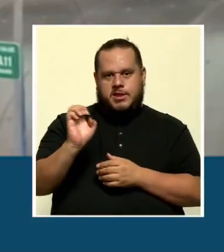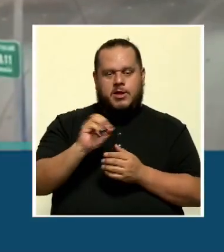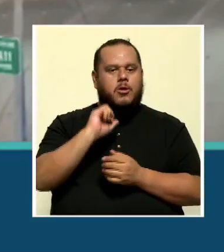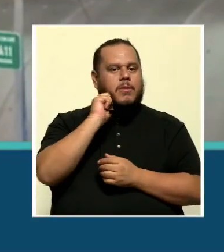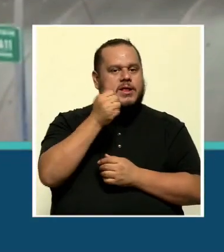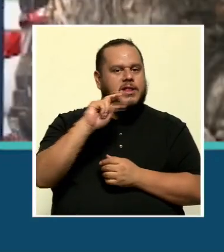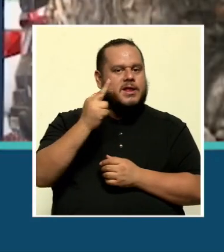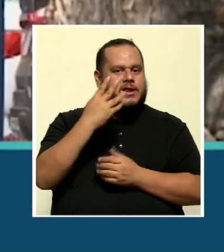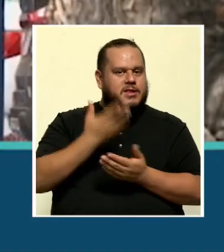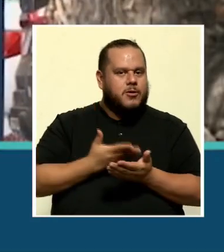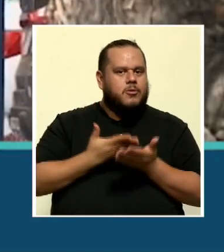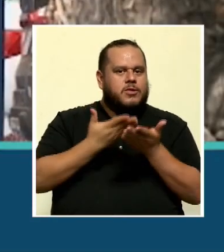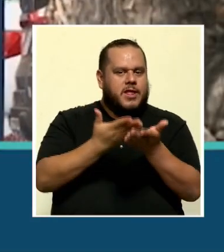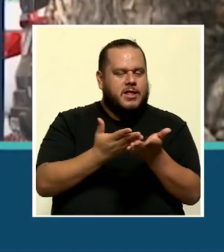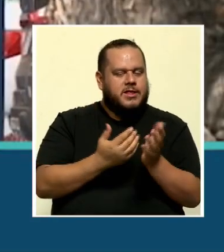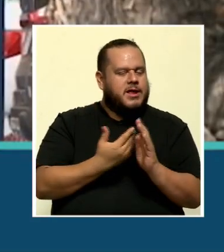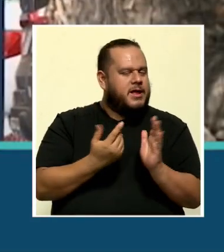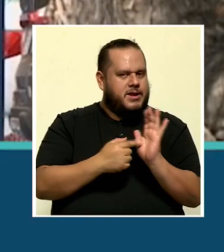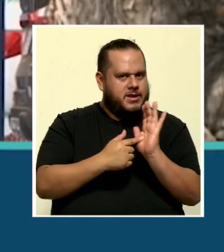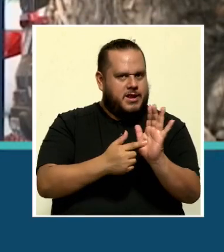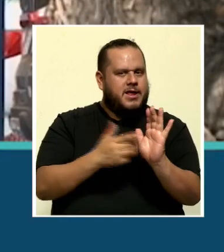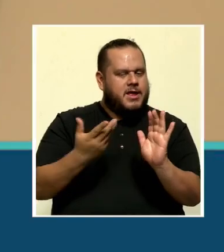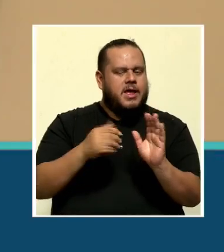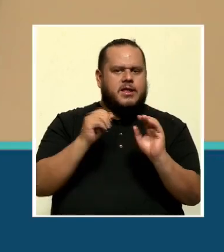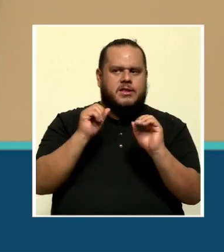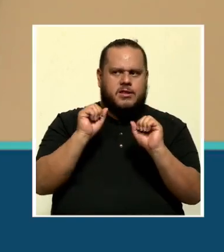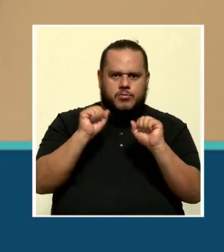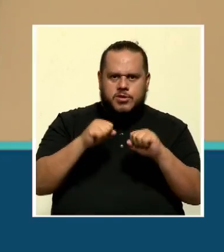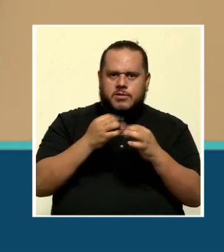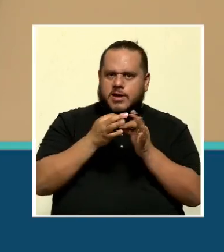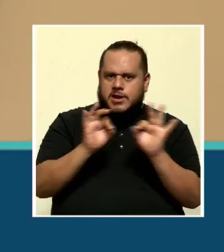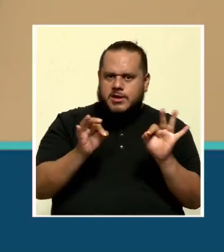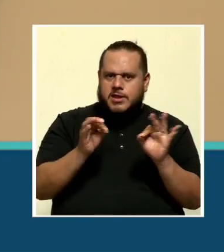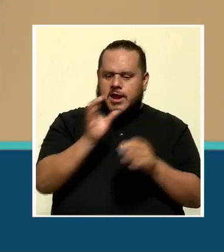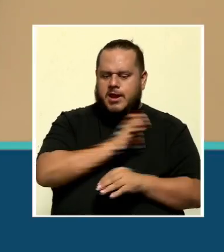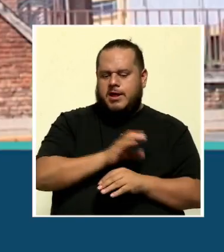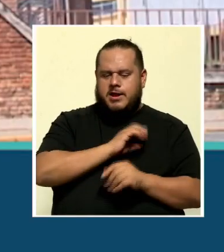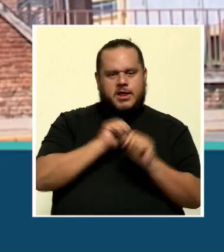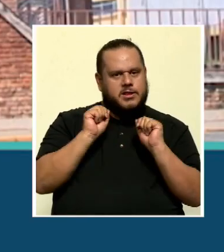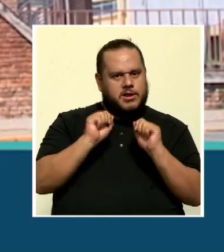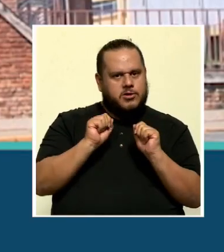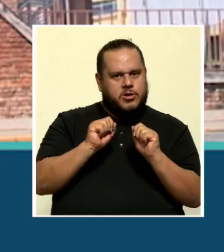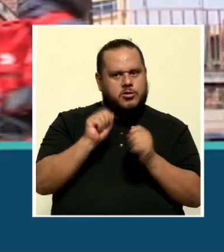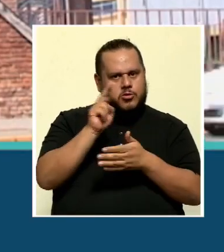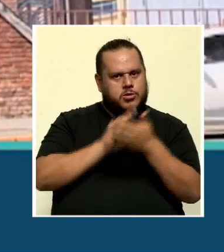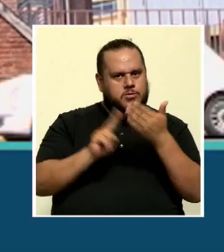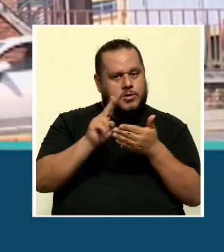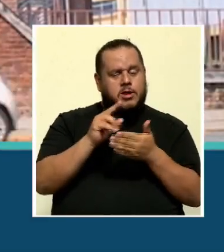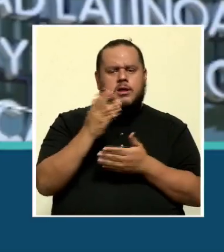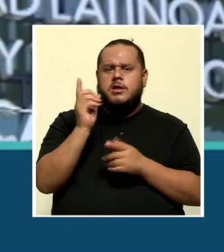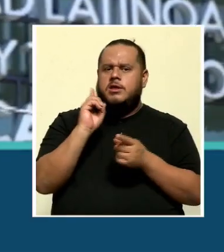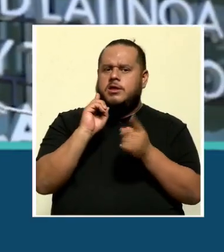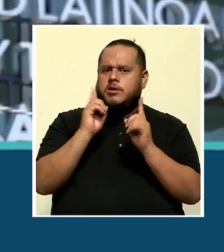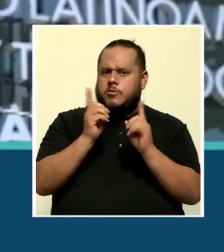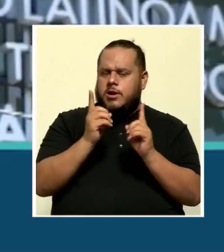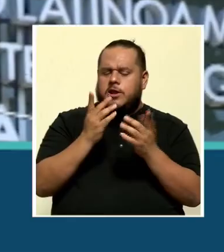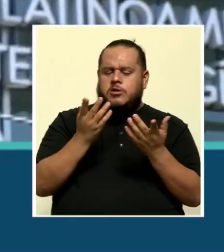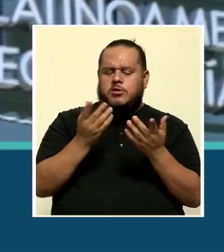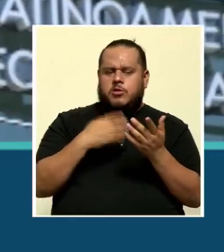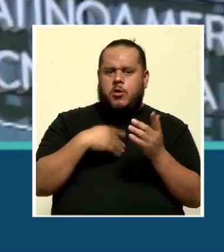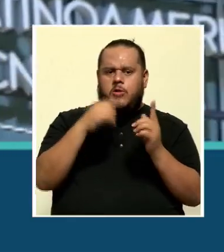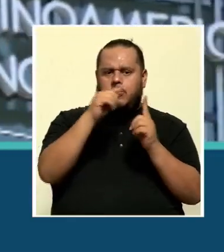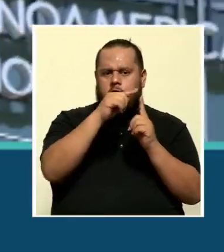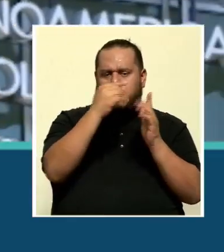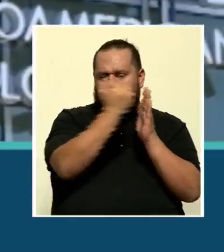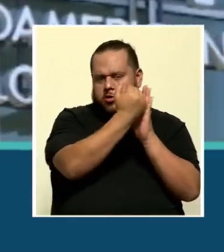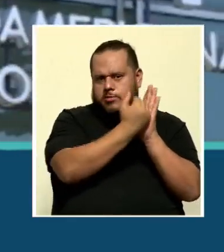nuestra segunda entrega veremos si es posible garantizar la calidad de la educación universitaria y cuáles son los parámetros que